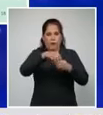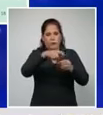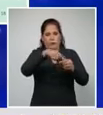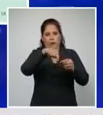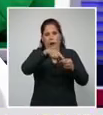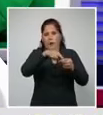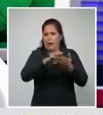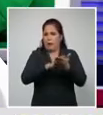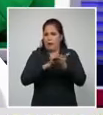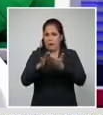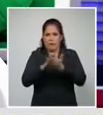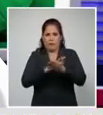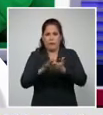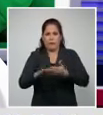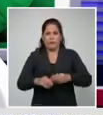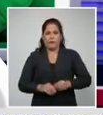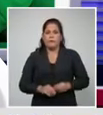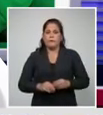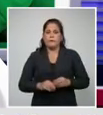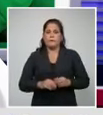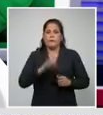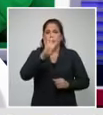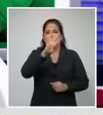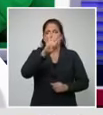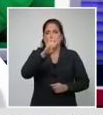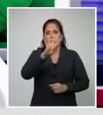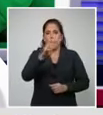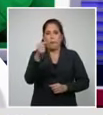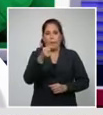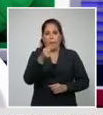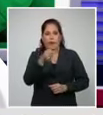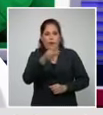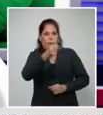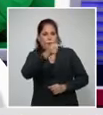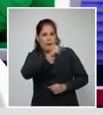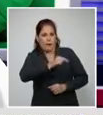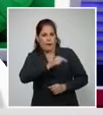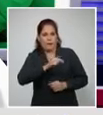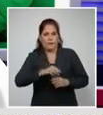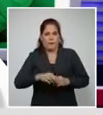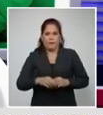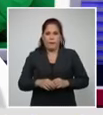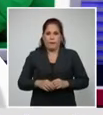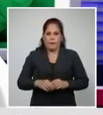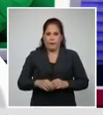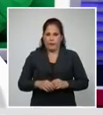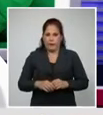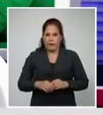estamos hablando de 4 menos en el día de ayer.